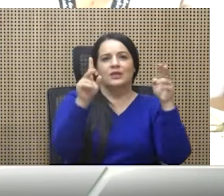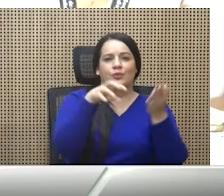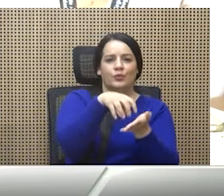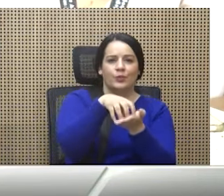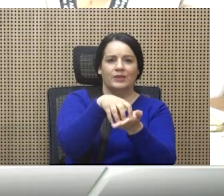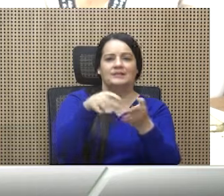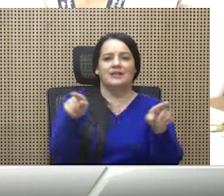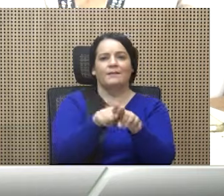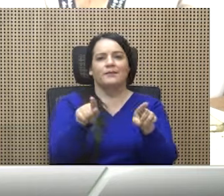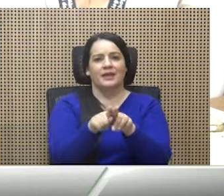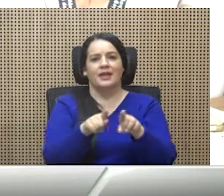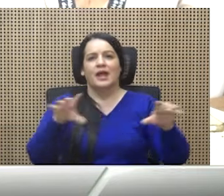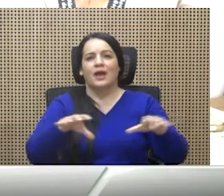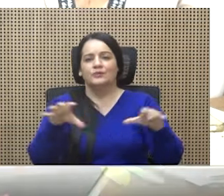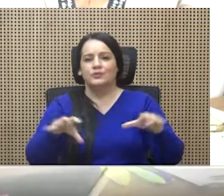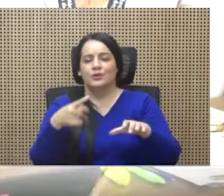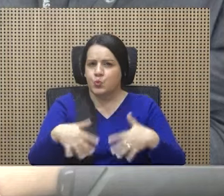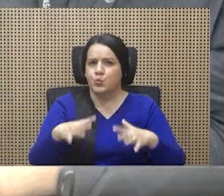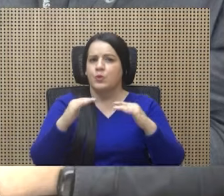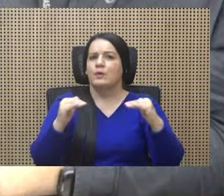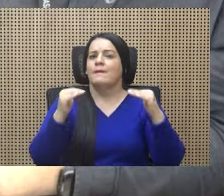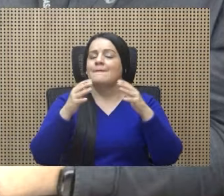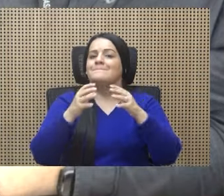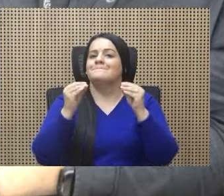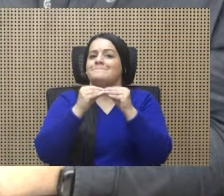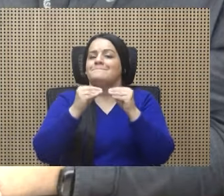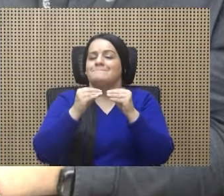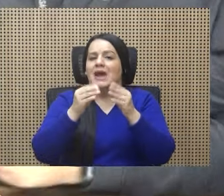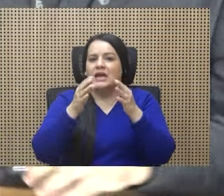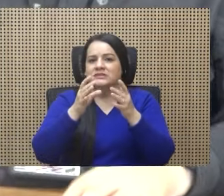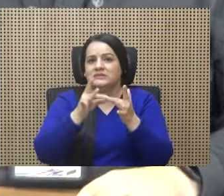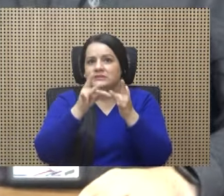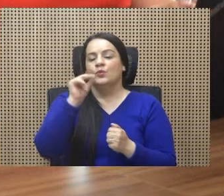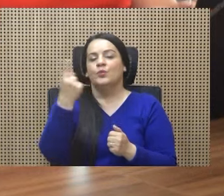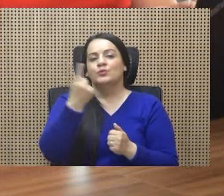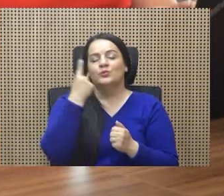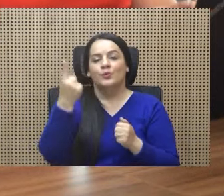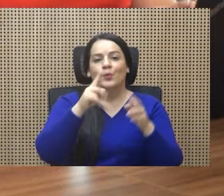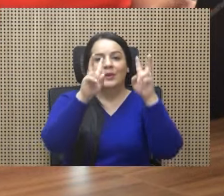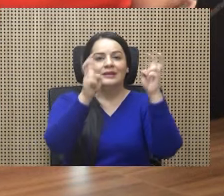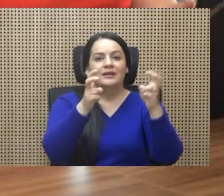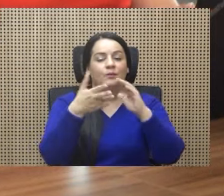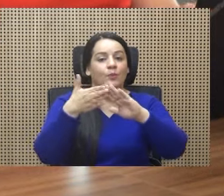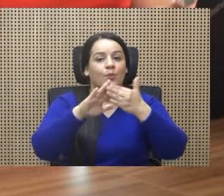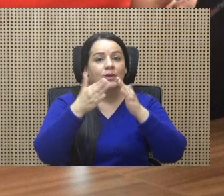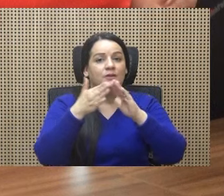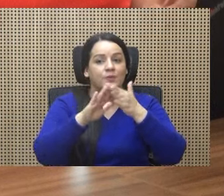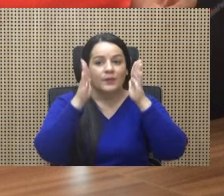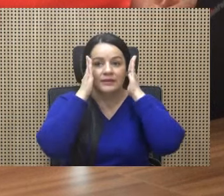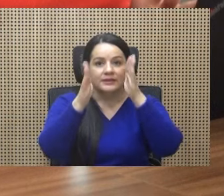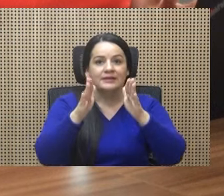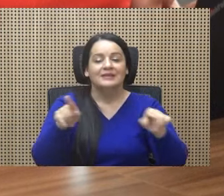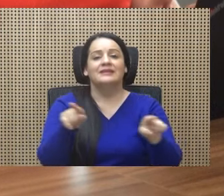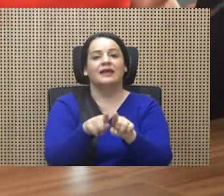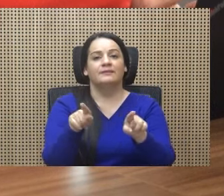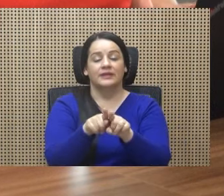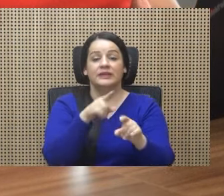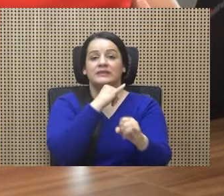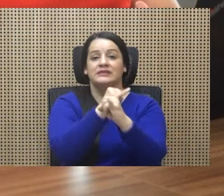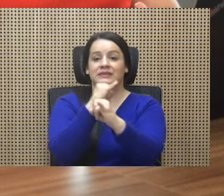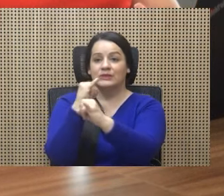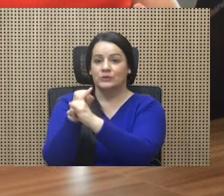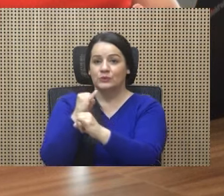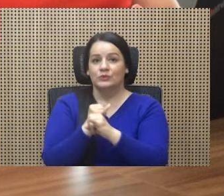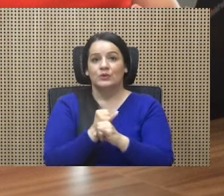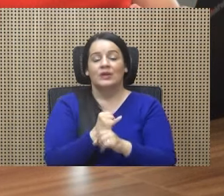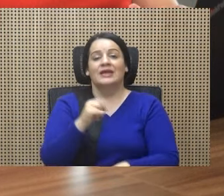discapacidad sobre los decesos ocurridos en la fundación manos abiertas para ello llamaron a comparecer a la comisión especial